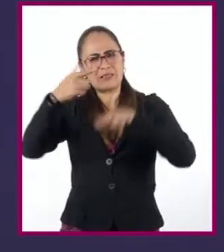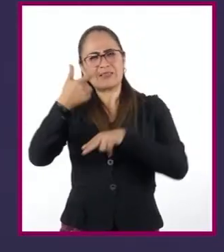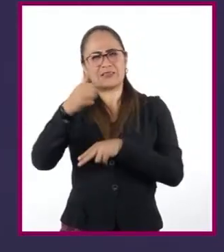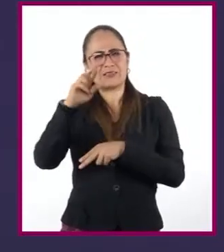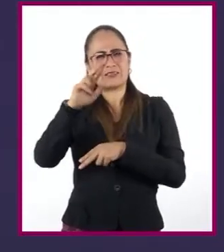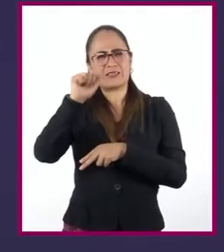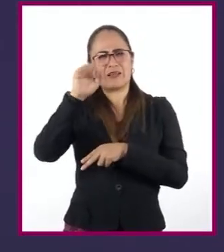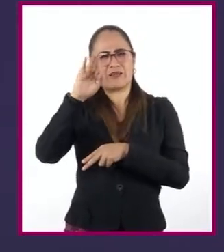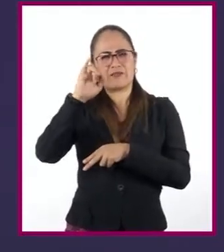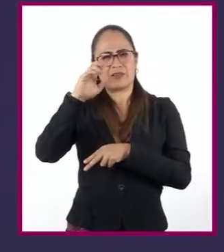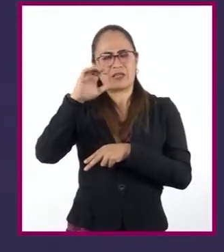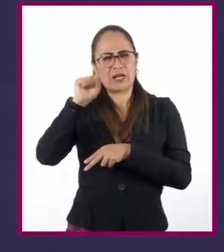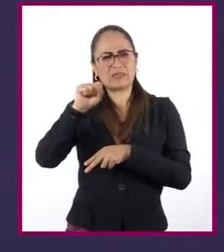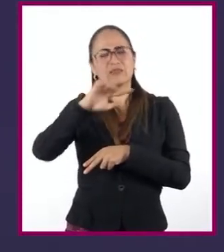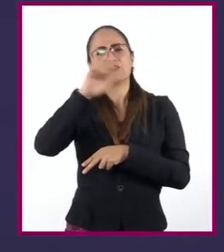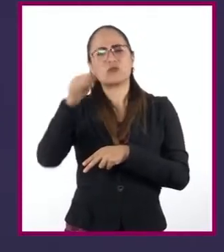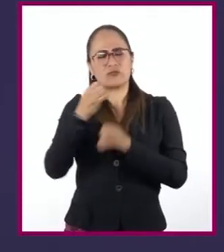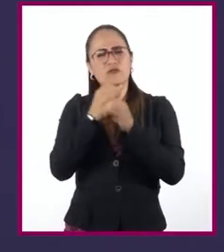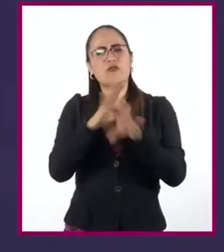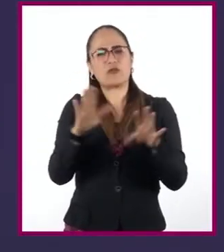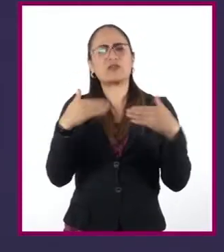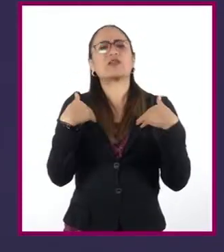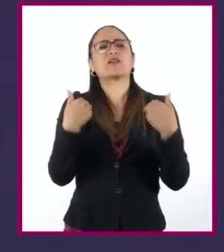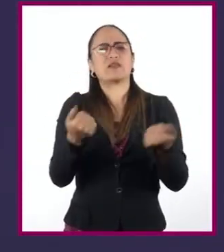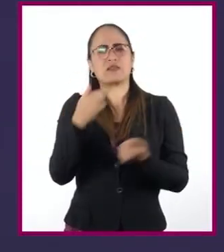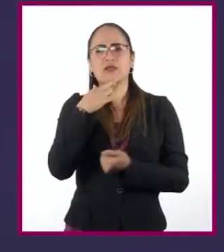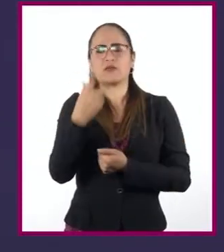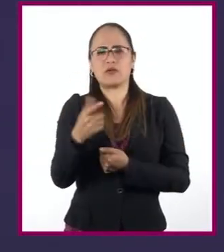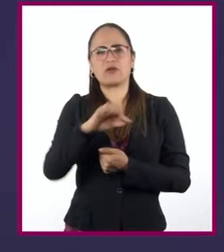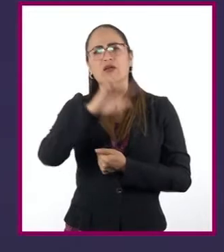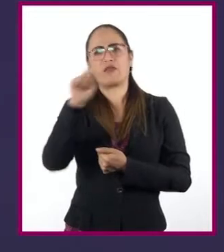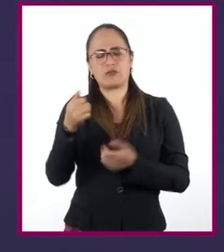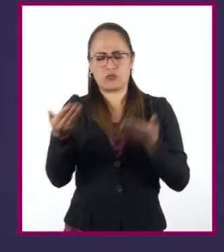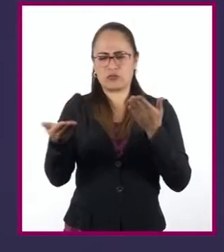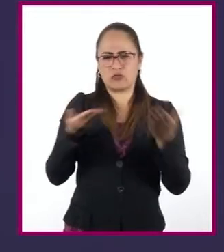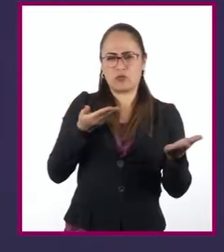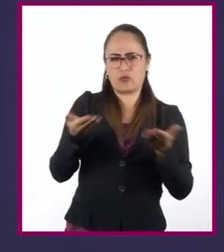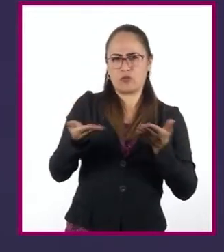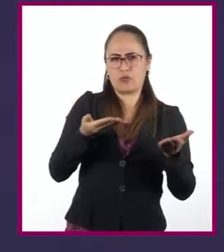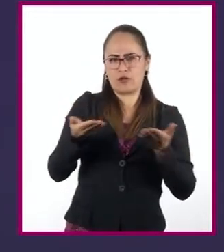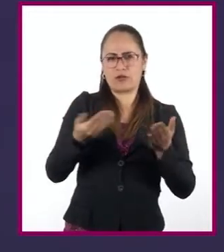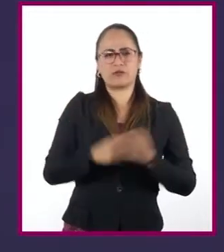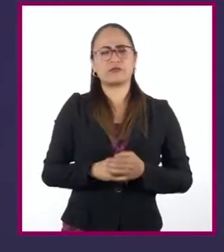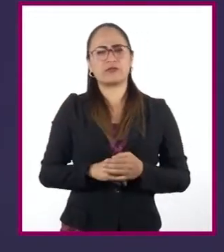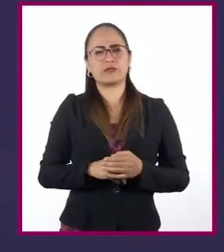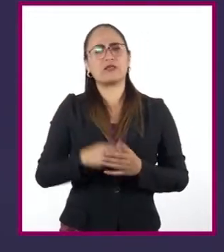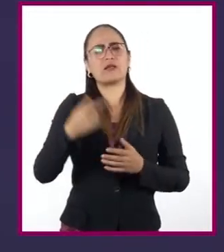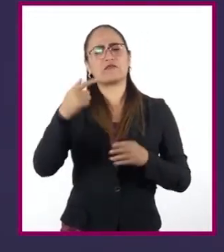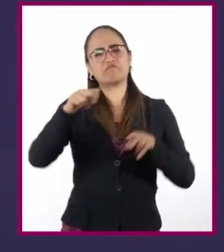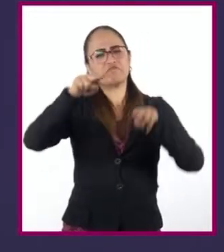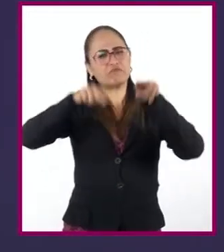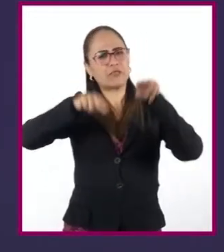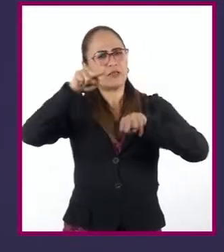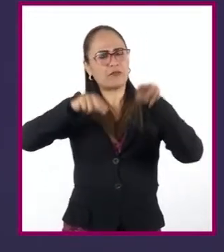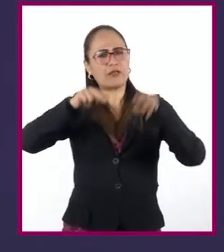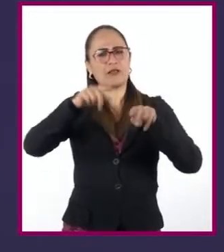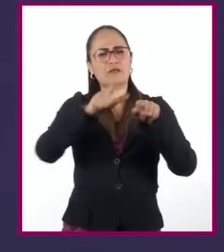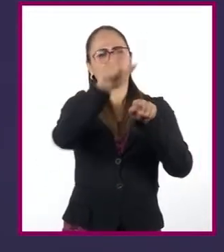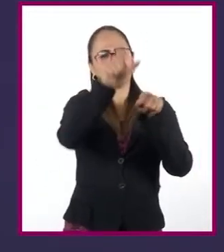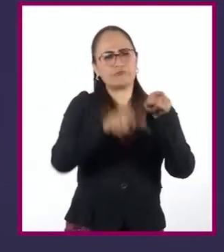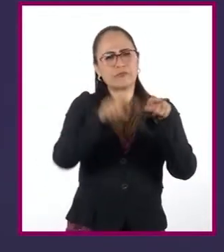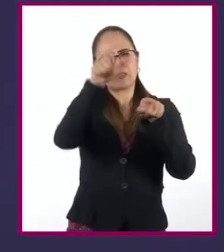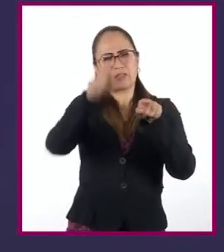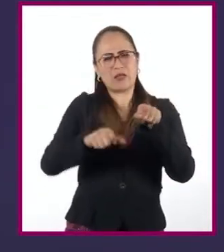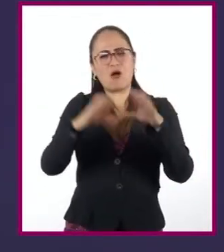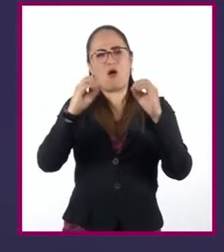información sea más comprensible y se pueda comparar fácilmente. Las gráficas pueden ser de barras o de